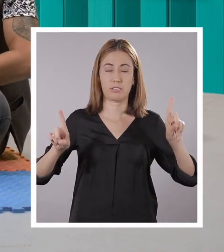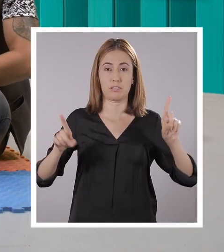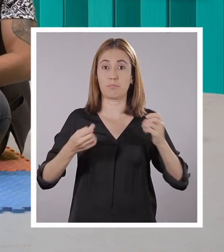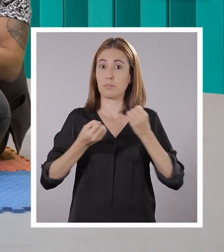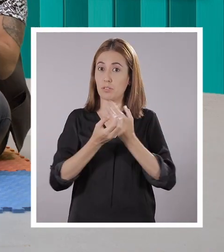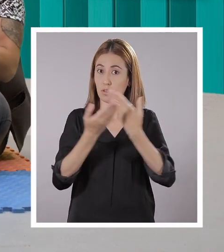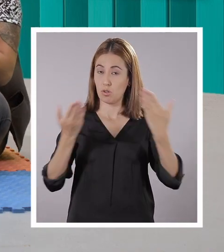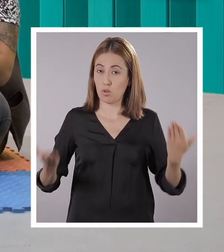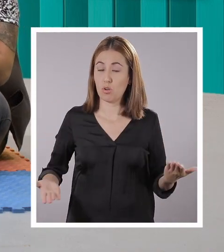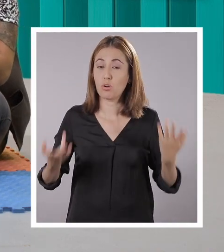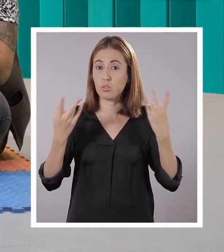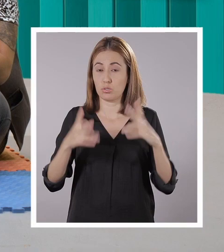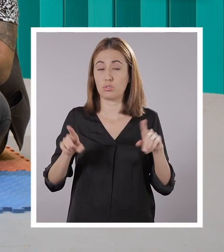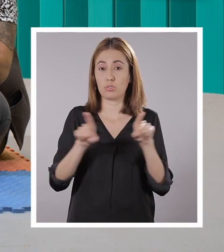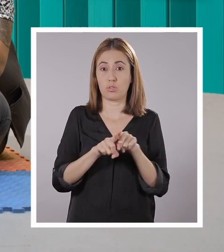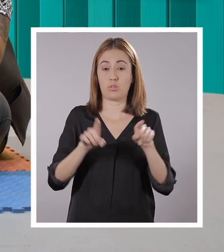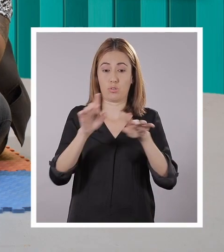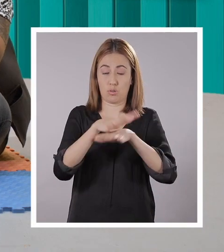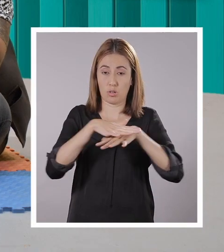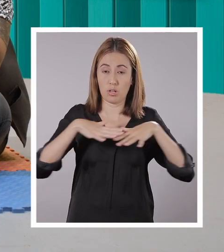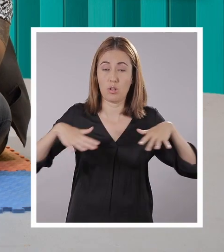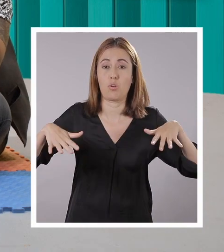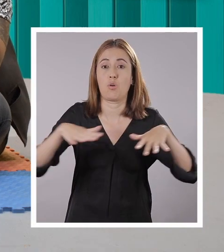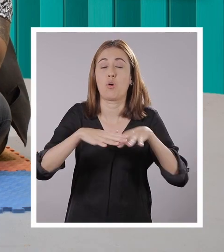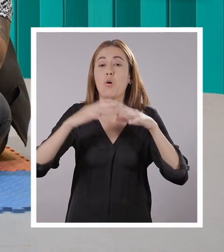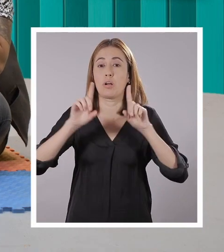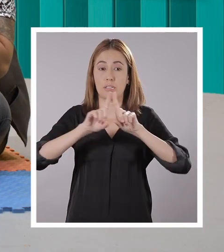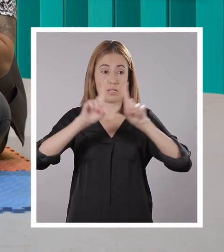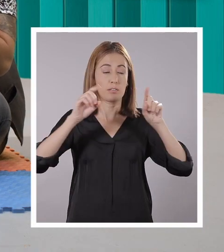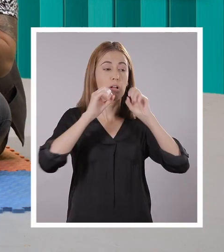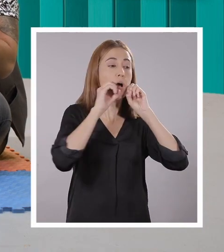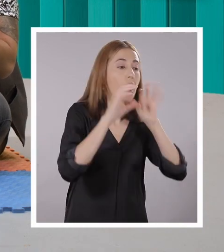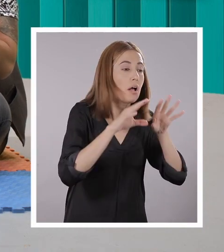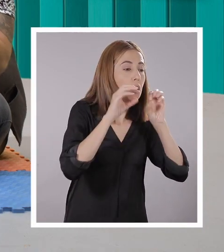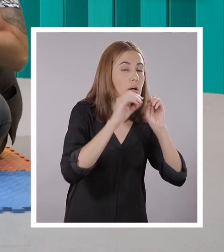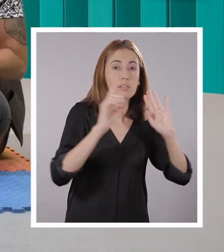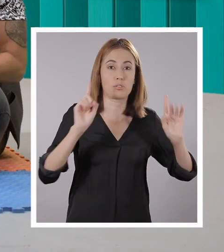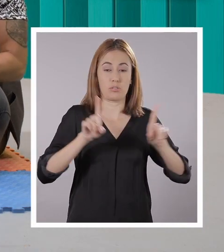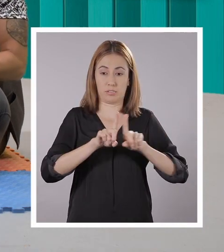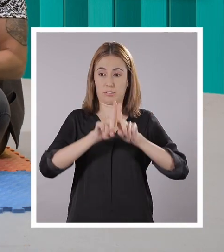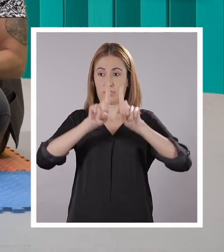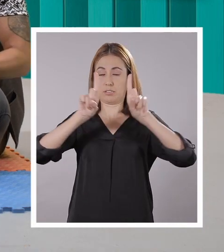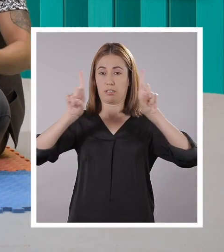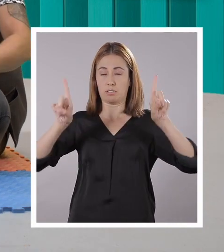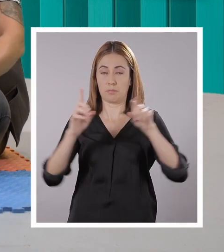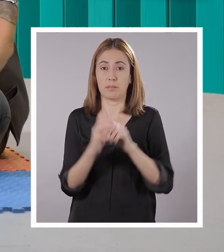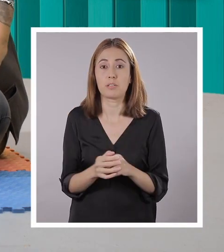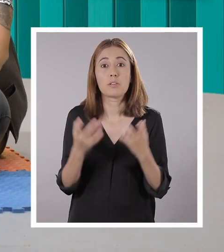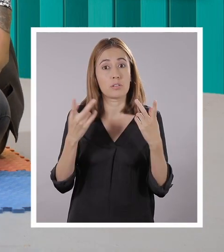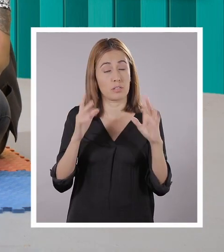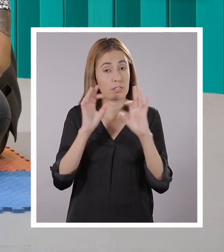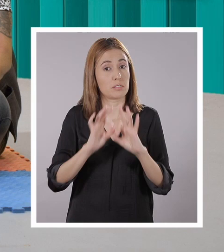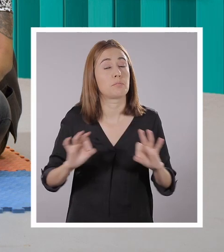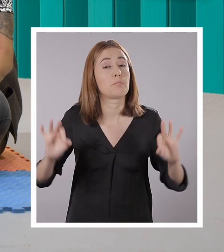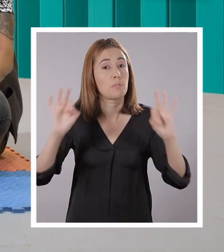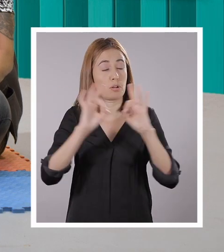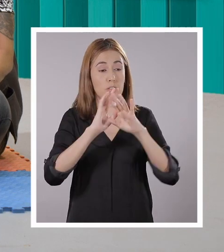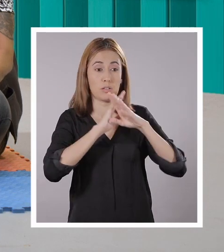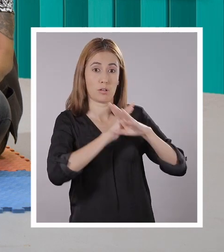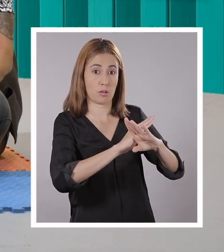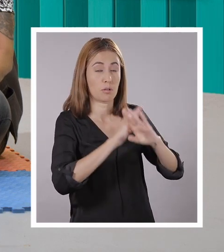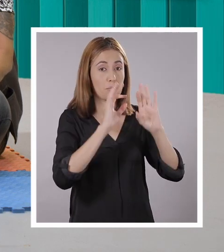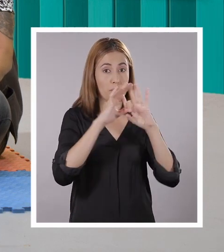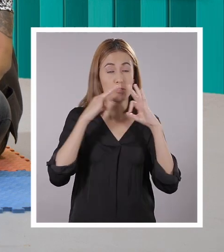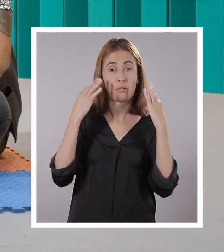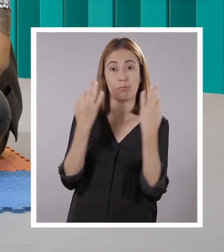distanciamiento físico. Solo así podemos evitar que las gotitas minúsculas que la otra persona mande puedan entrar en nosotros. Y así nos protegemos